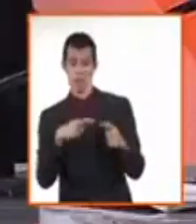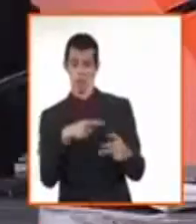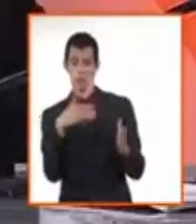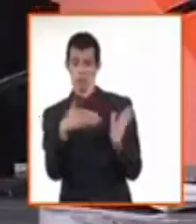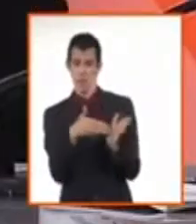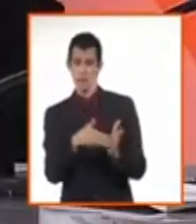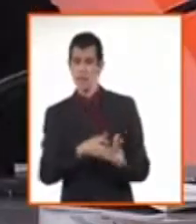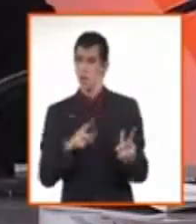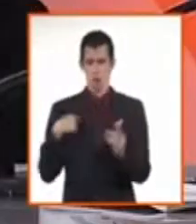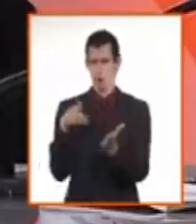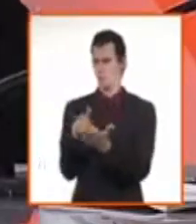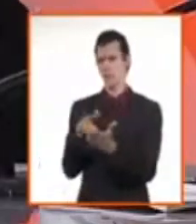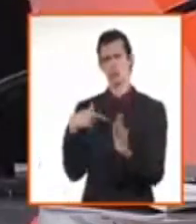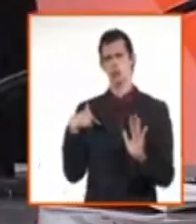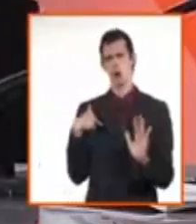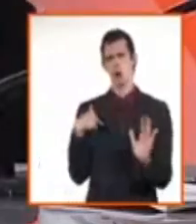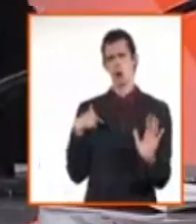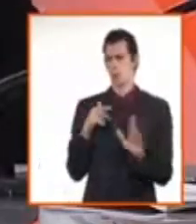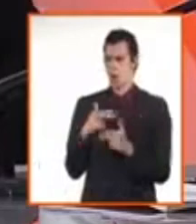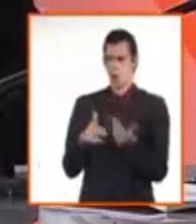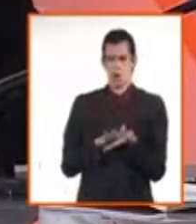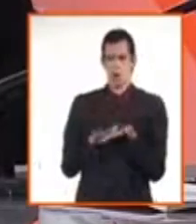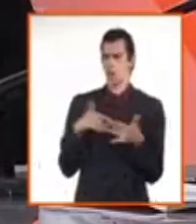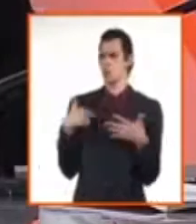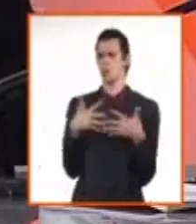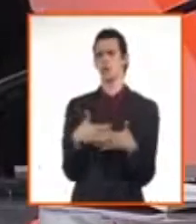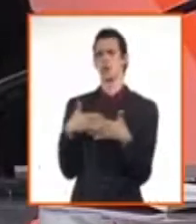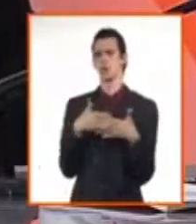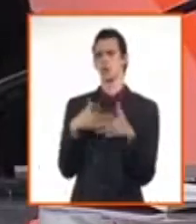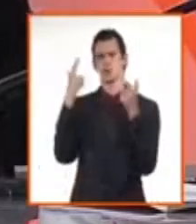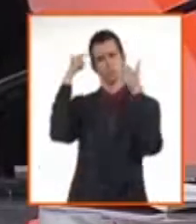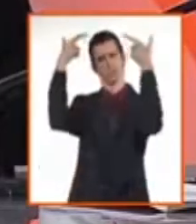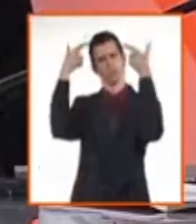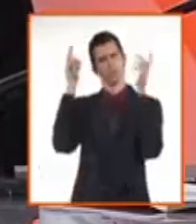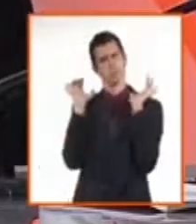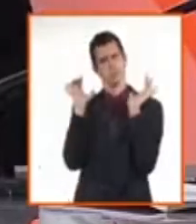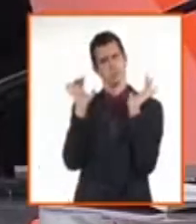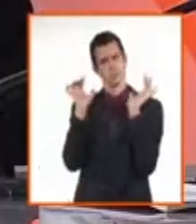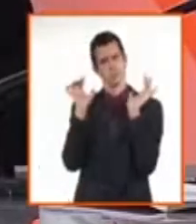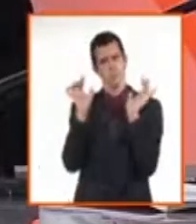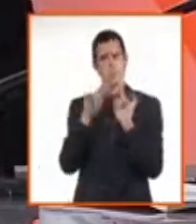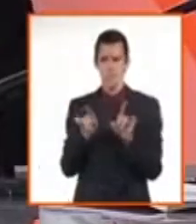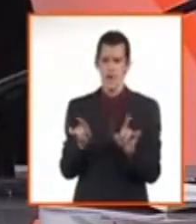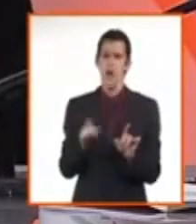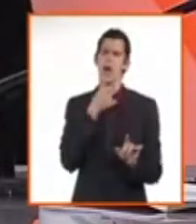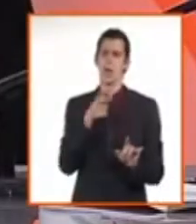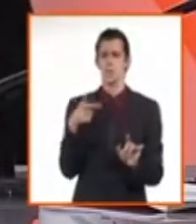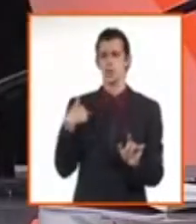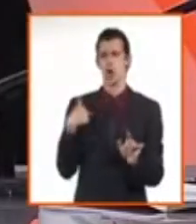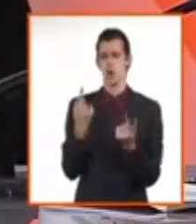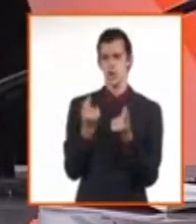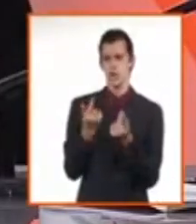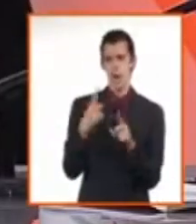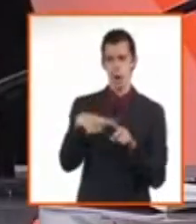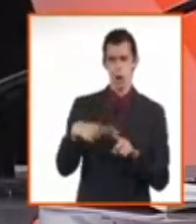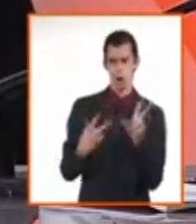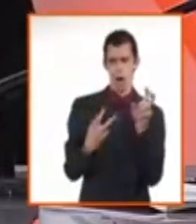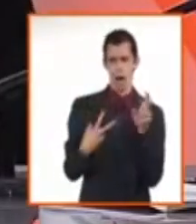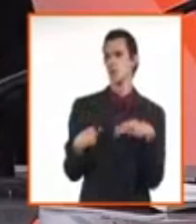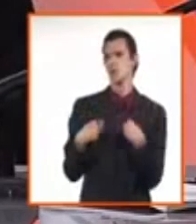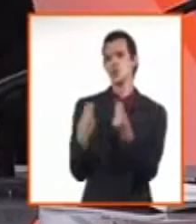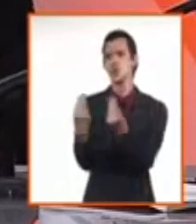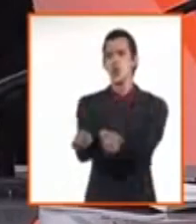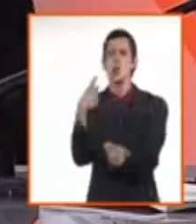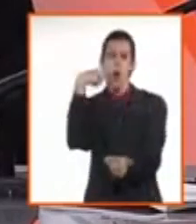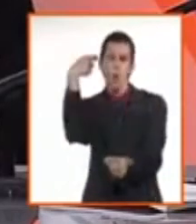fue el centro de la cumbre del canciller no rodríguez acaba de twittear dice la declaración hemisférica sobre migración y protección de migrantes impuesta en la novena cumbre por